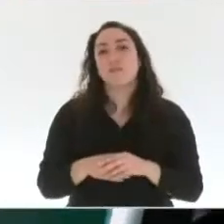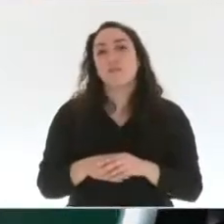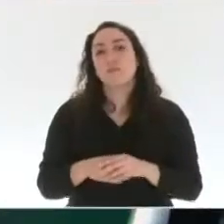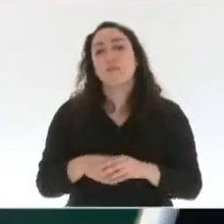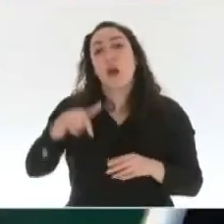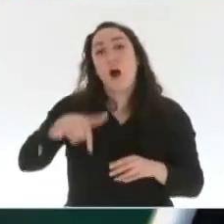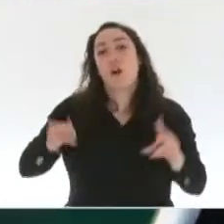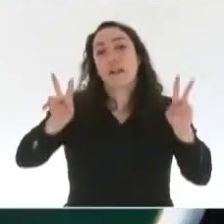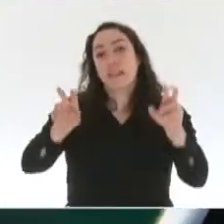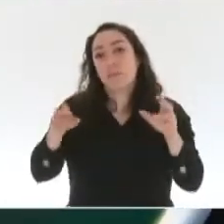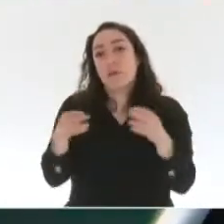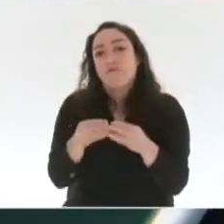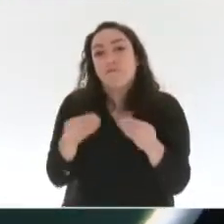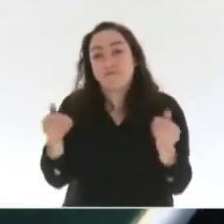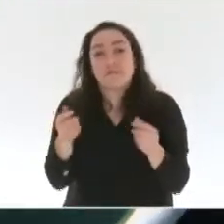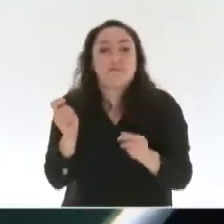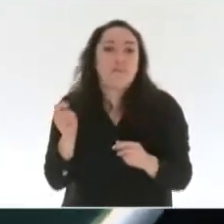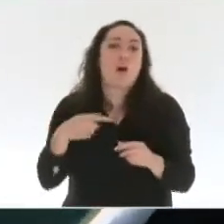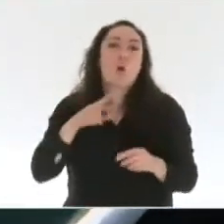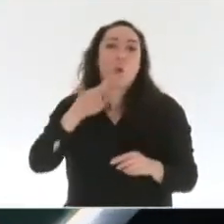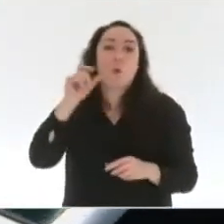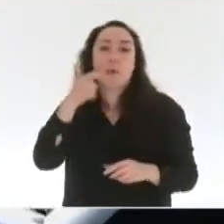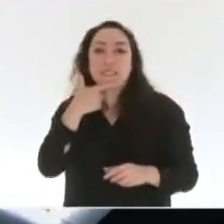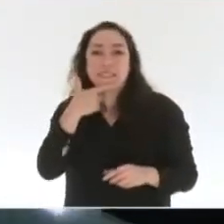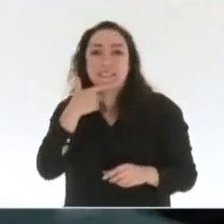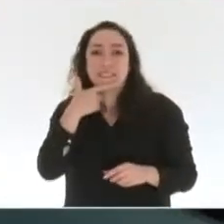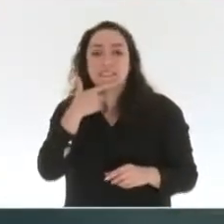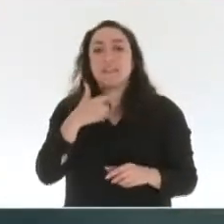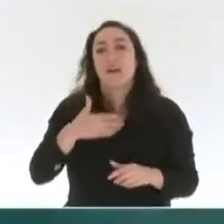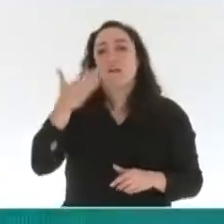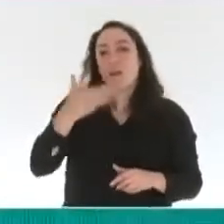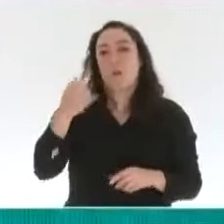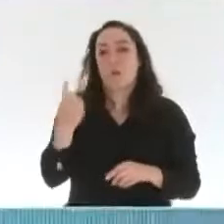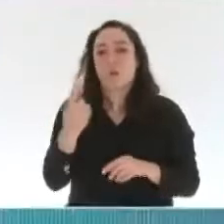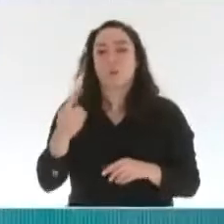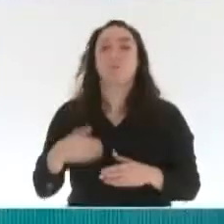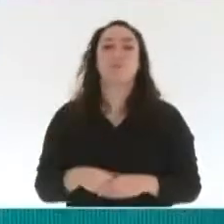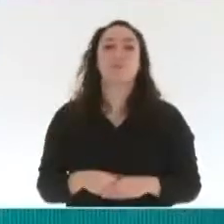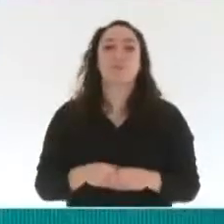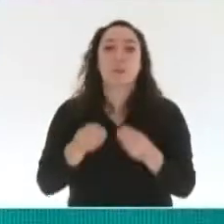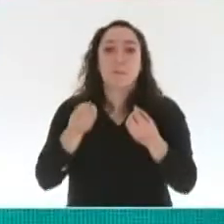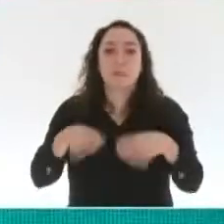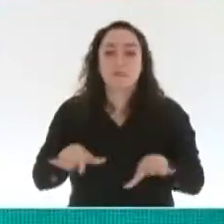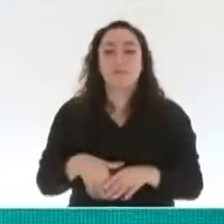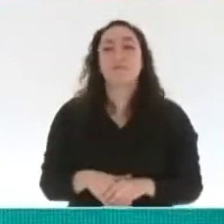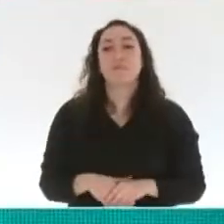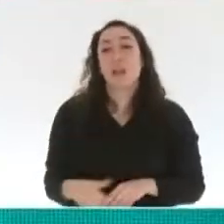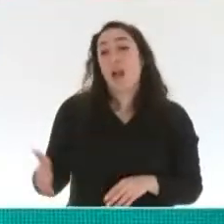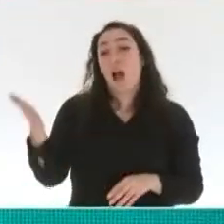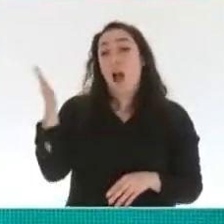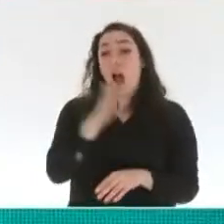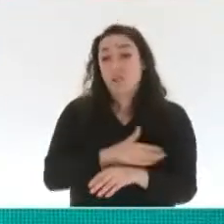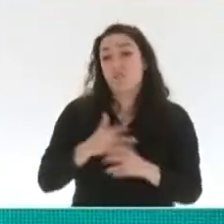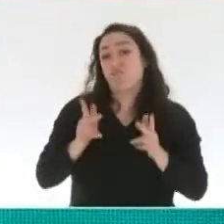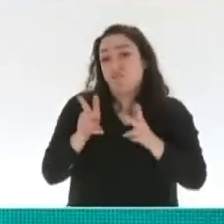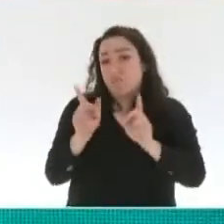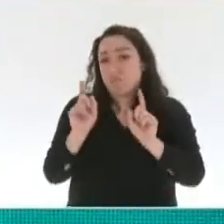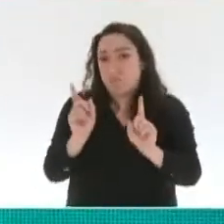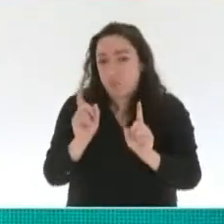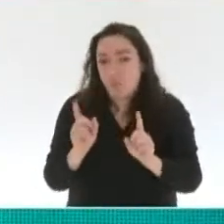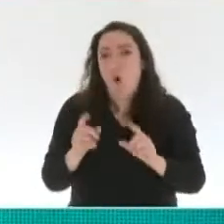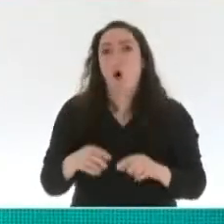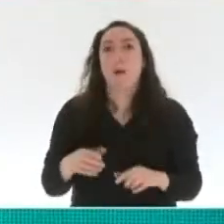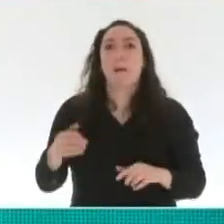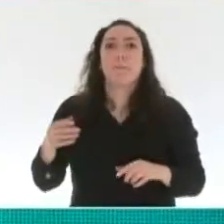de este eje temático de Martín Ruiz tiene un minuto tiempo bueno como dije anteriormente entendemos que para hablar